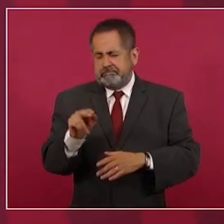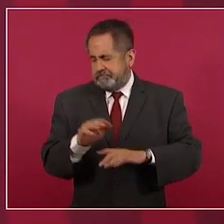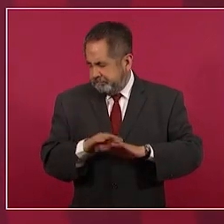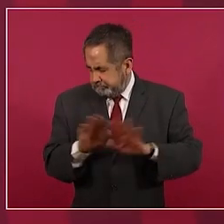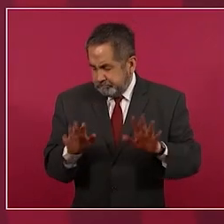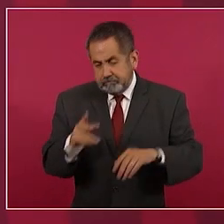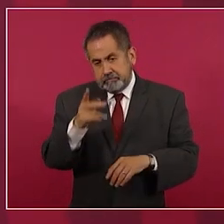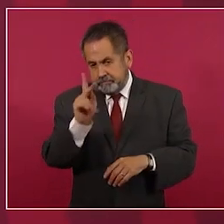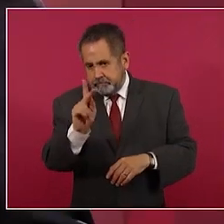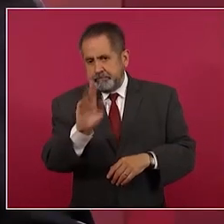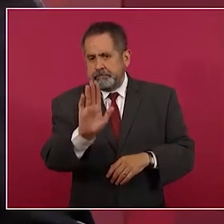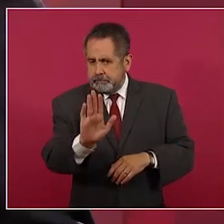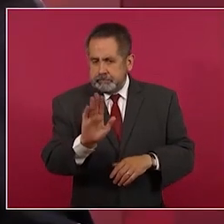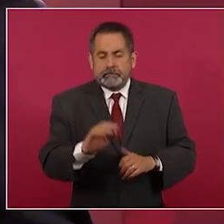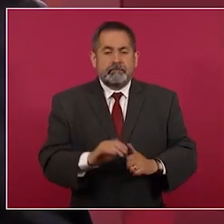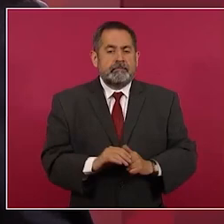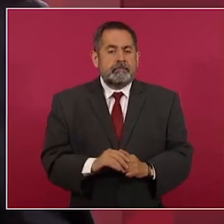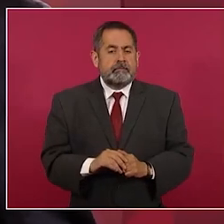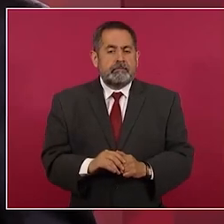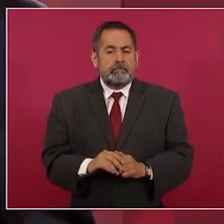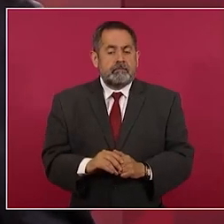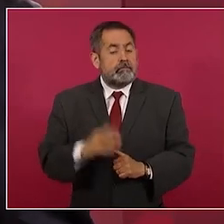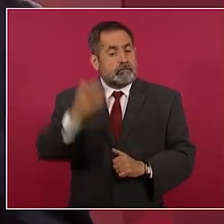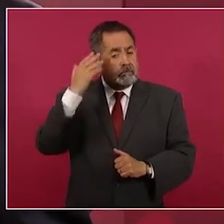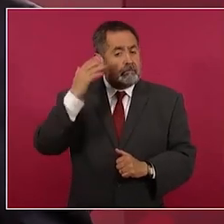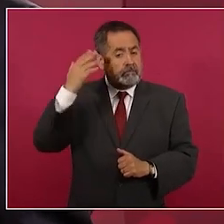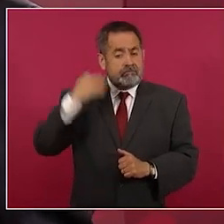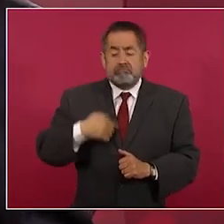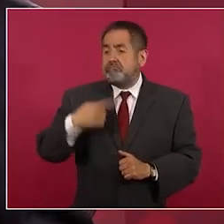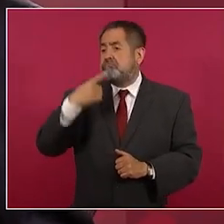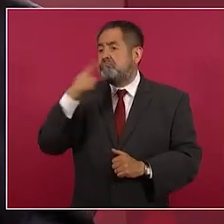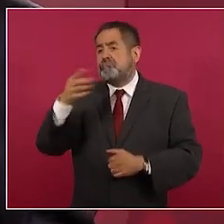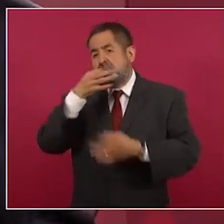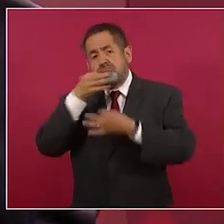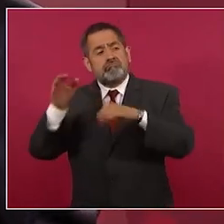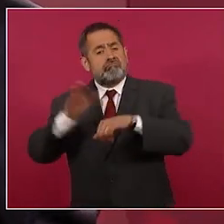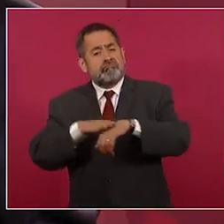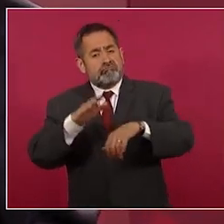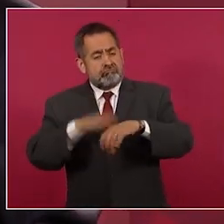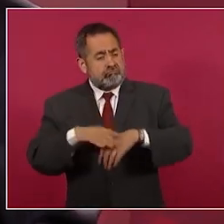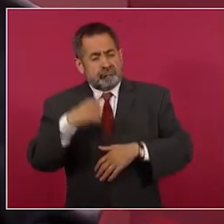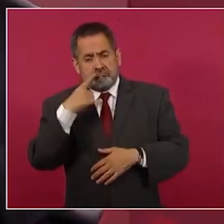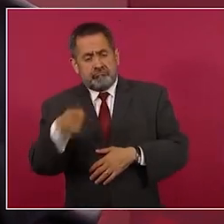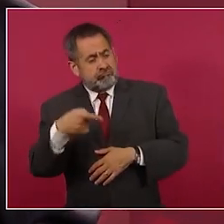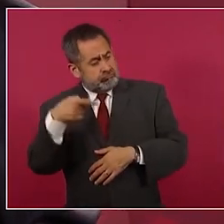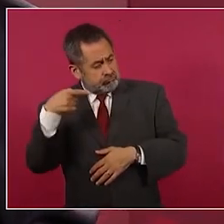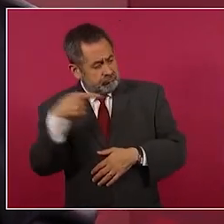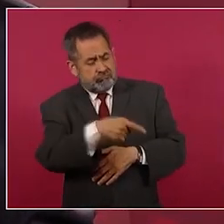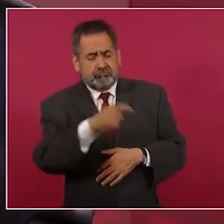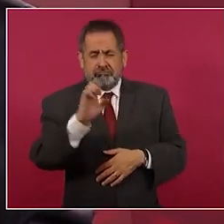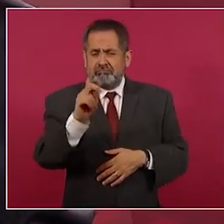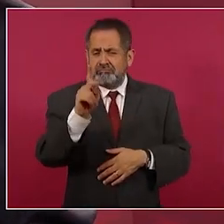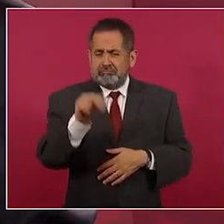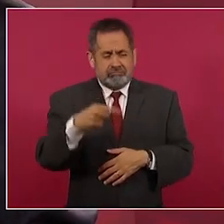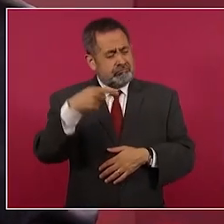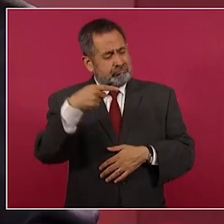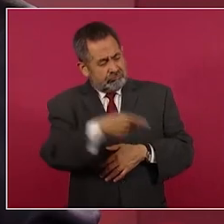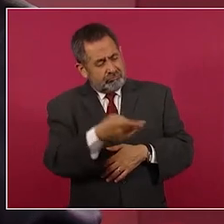plantear, lo denuncié y lo acusé de traidor a la patria.